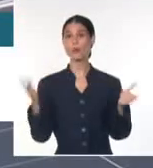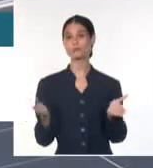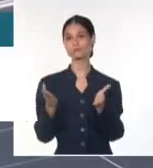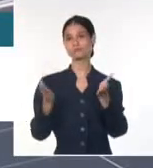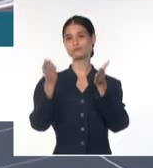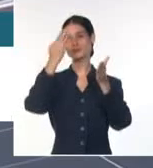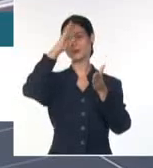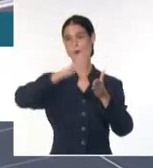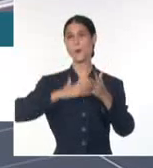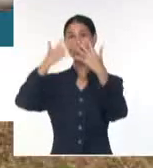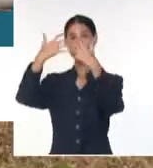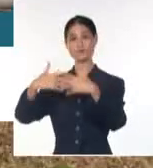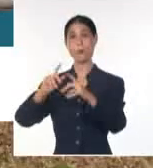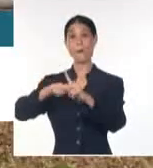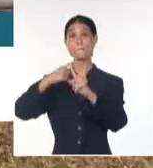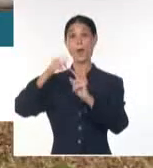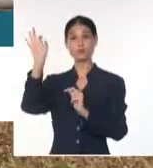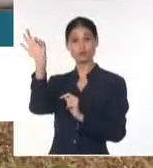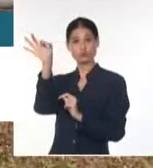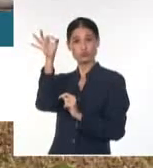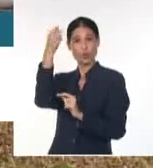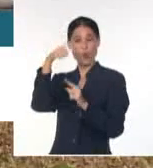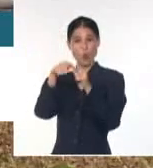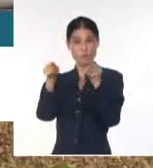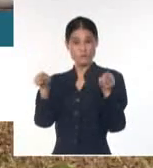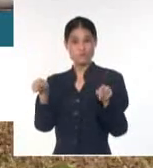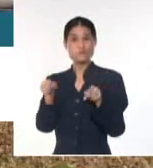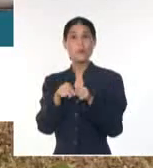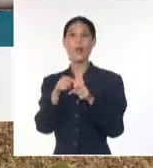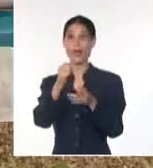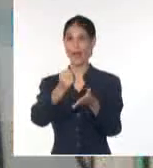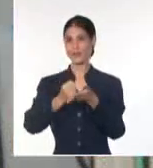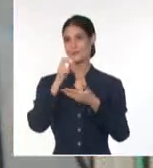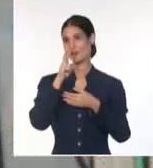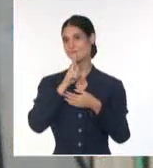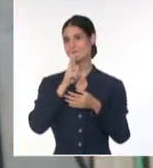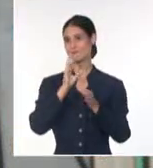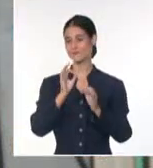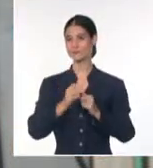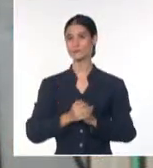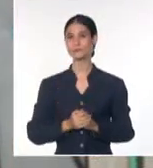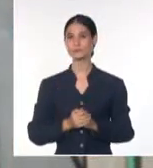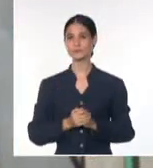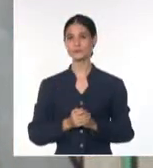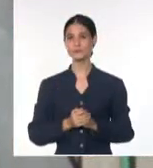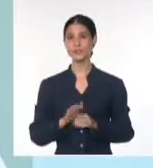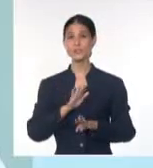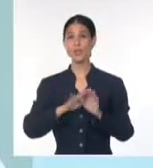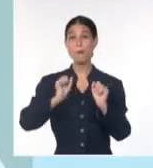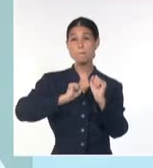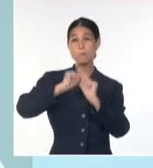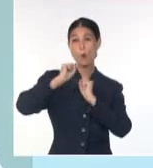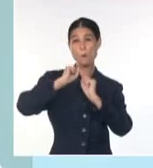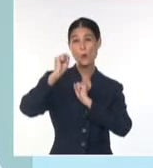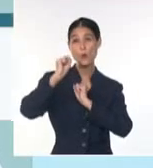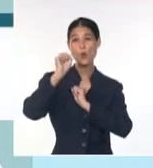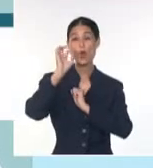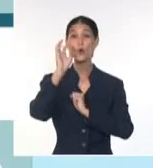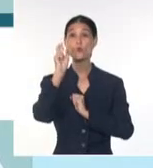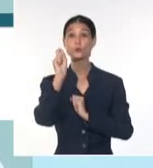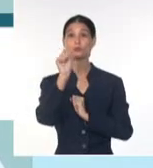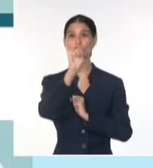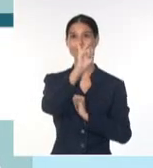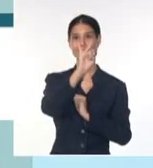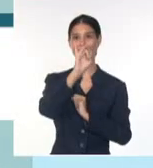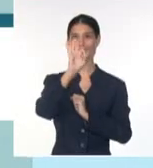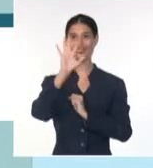de tecnologías de bombeo con energías limpias. Hemos montado 75 posiciones de bombeo, que es una de las primeras acciones que hemos